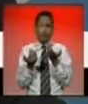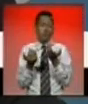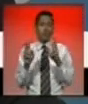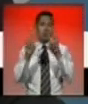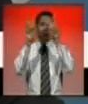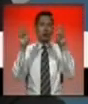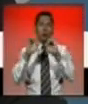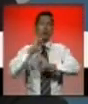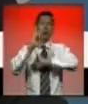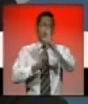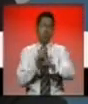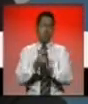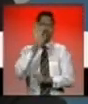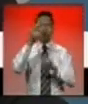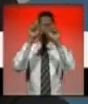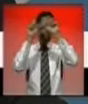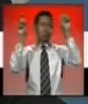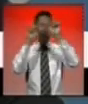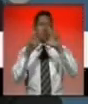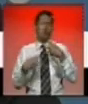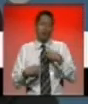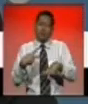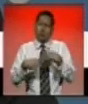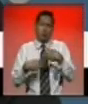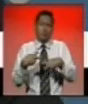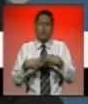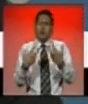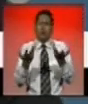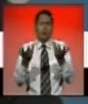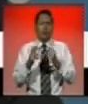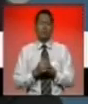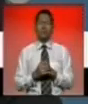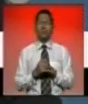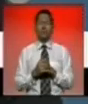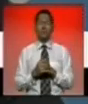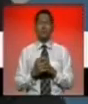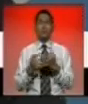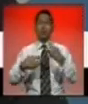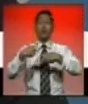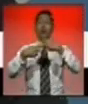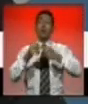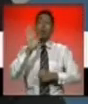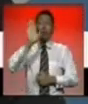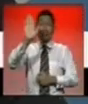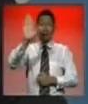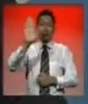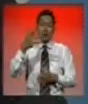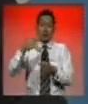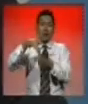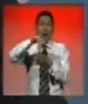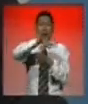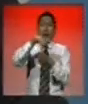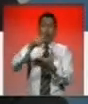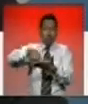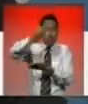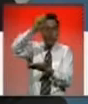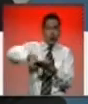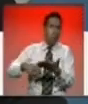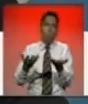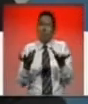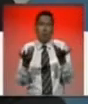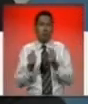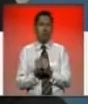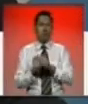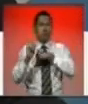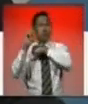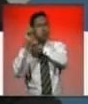a nivel internacional. Tuvieron un problema con su calificación de riesgo, tuvieron alguna sanción,